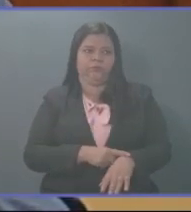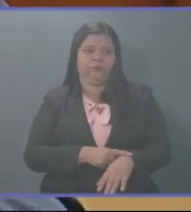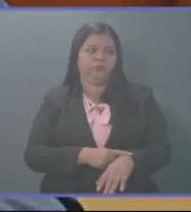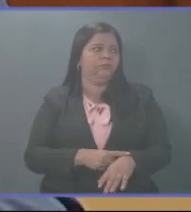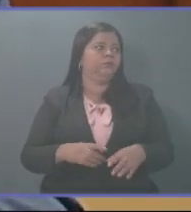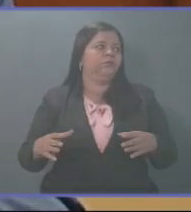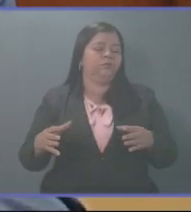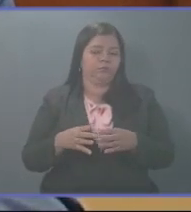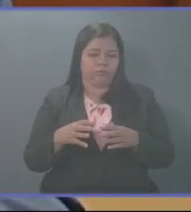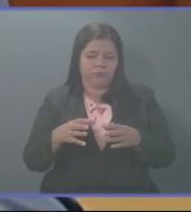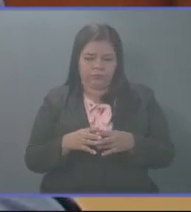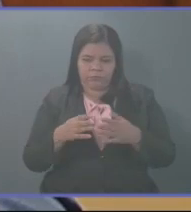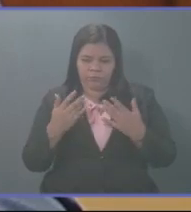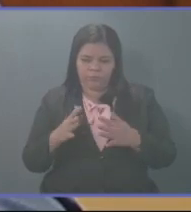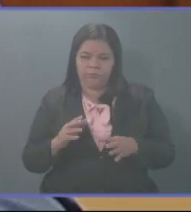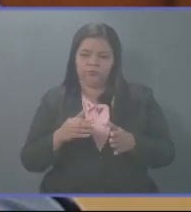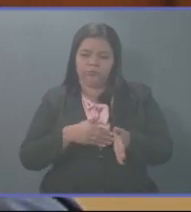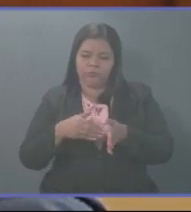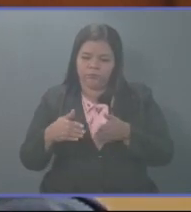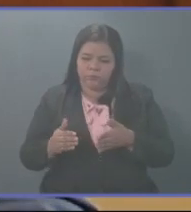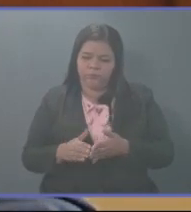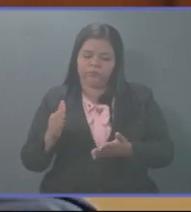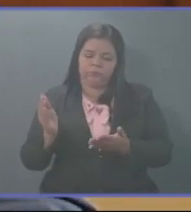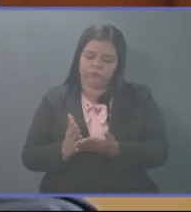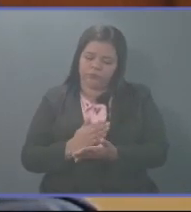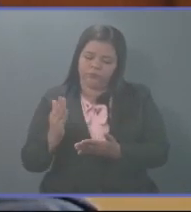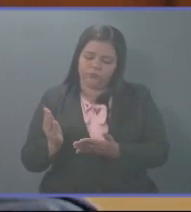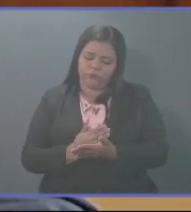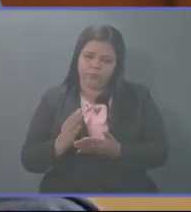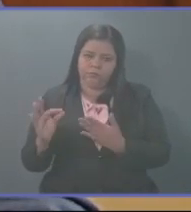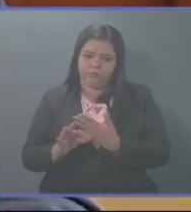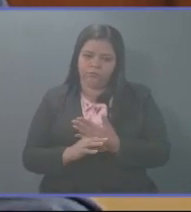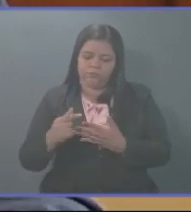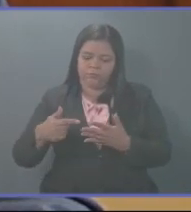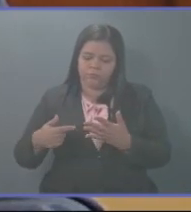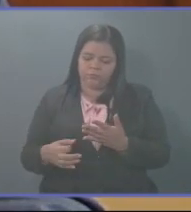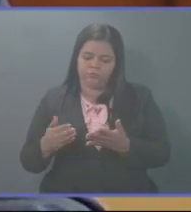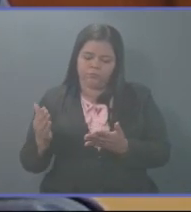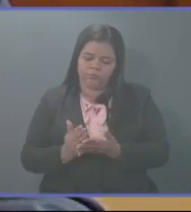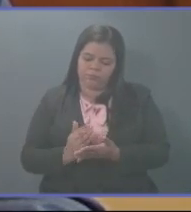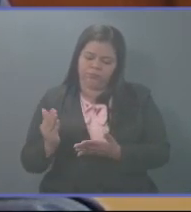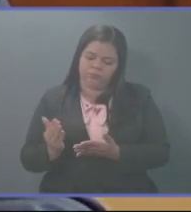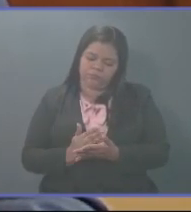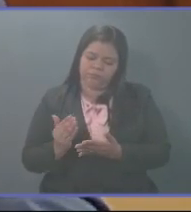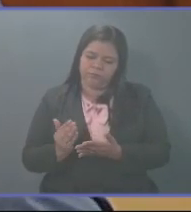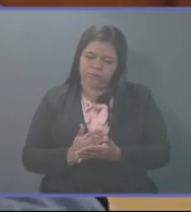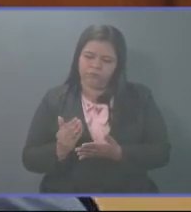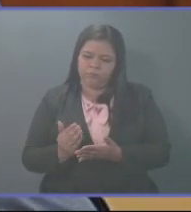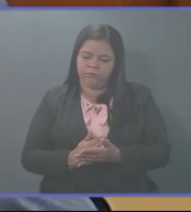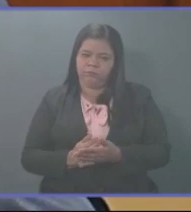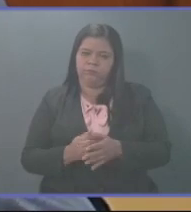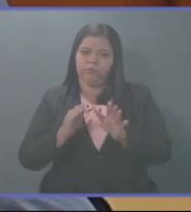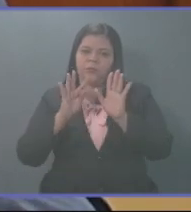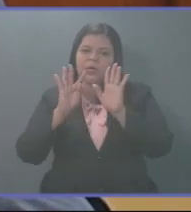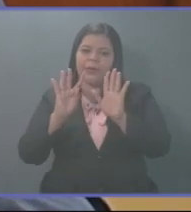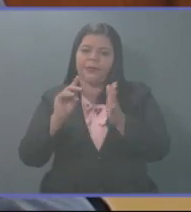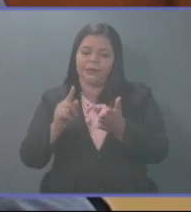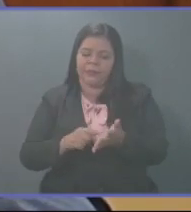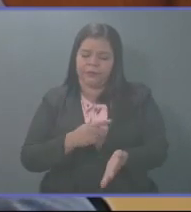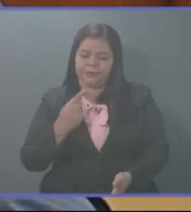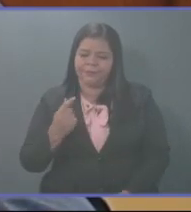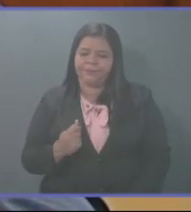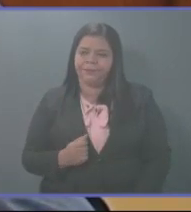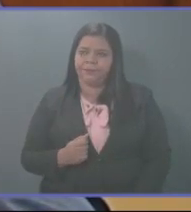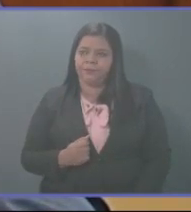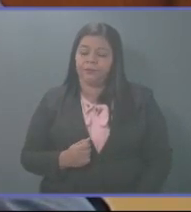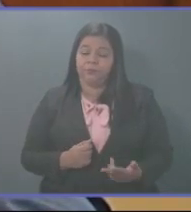la comisión programó el estudio del proyecto presentado por el equipo técnico en 9 ocasiones.